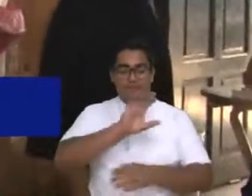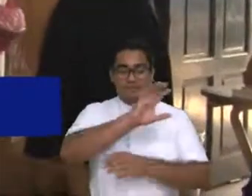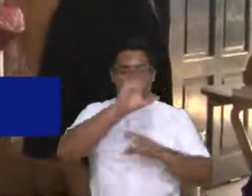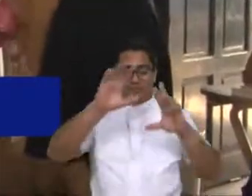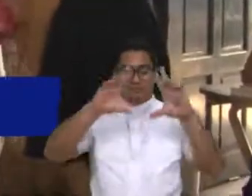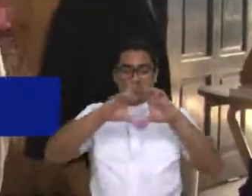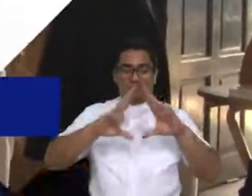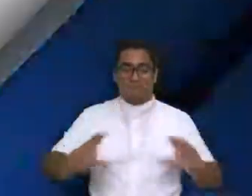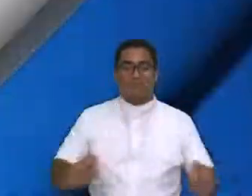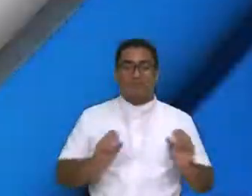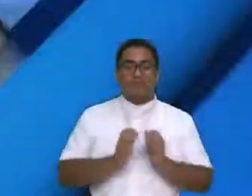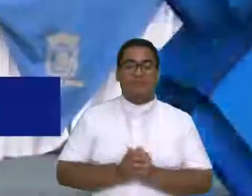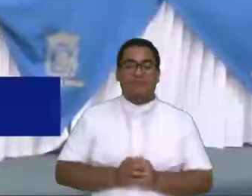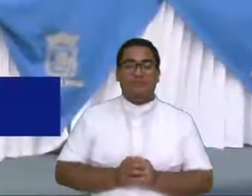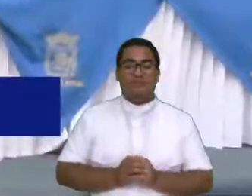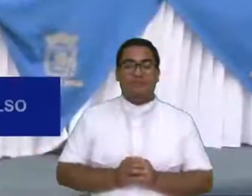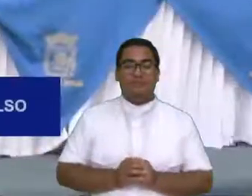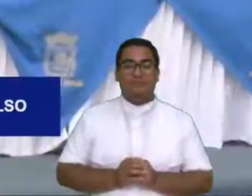país.